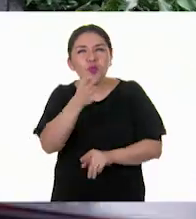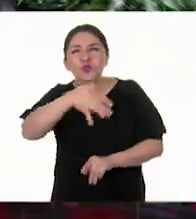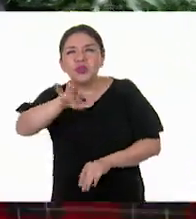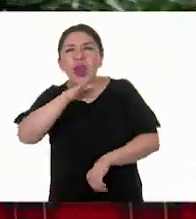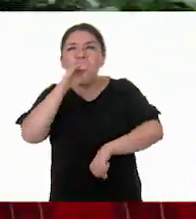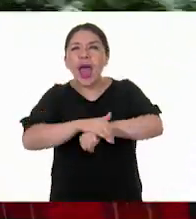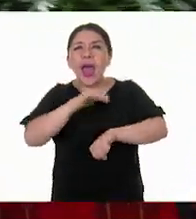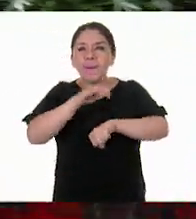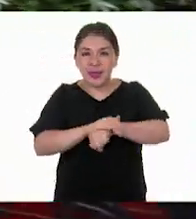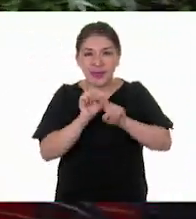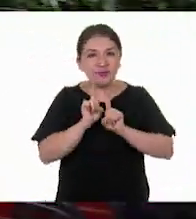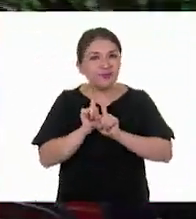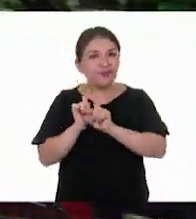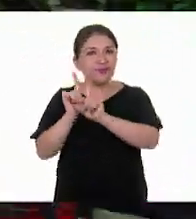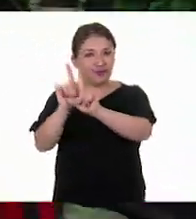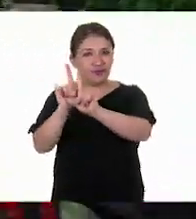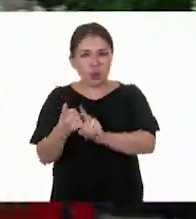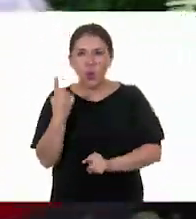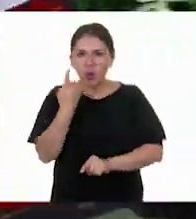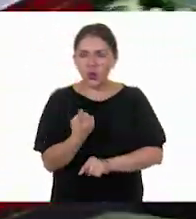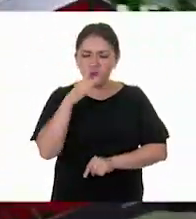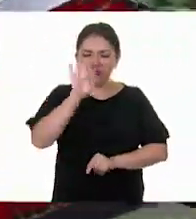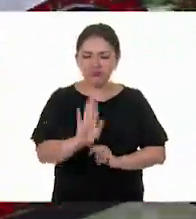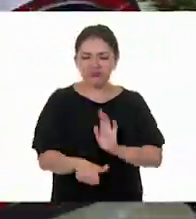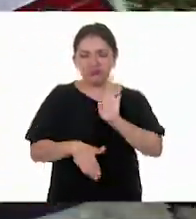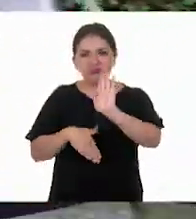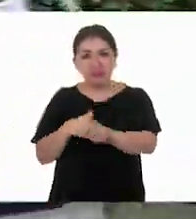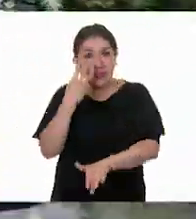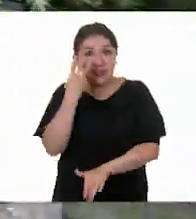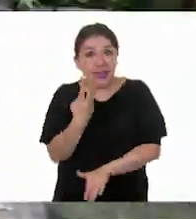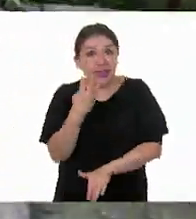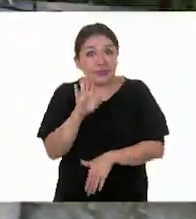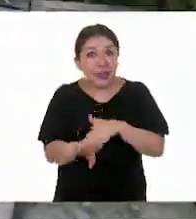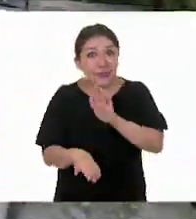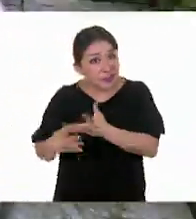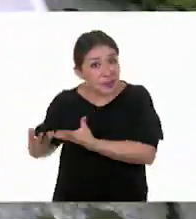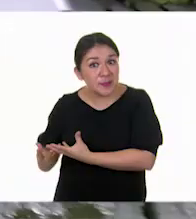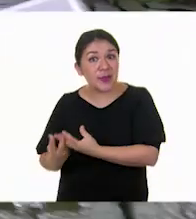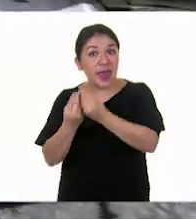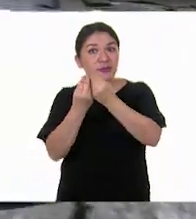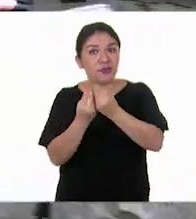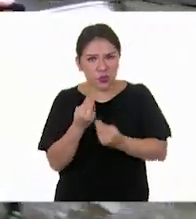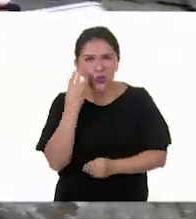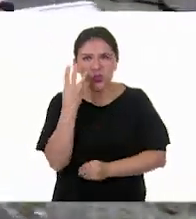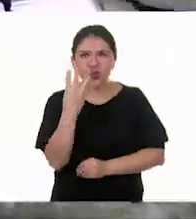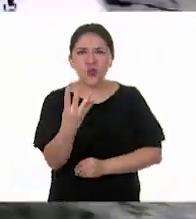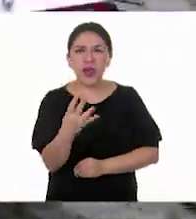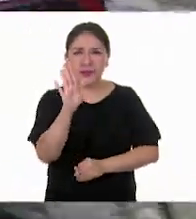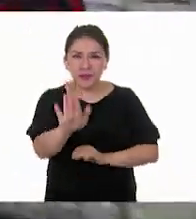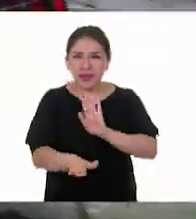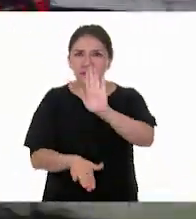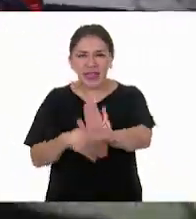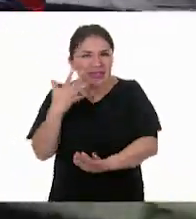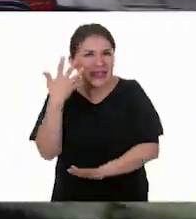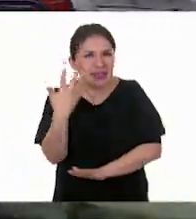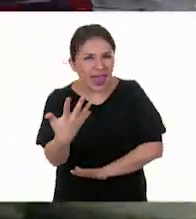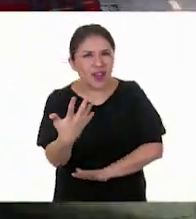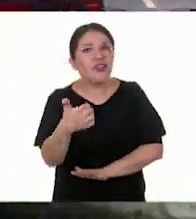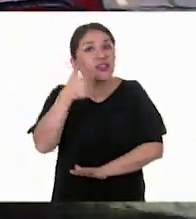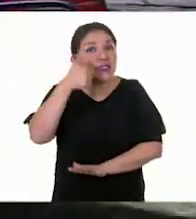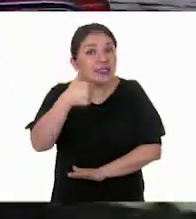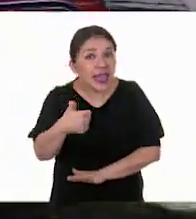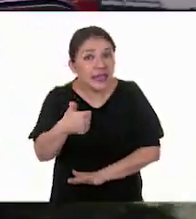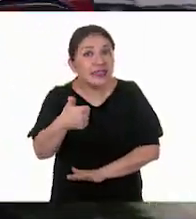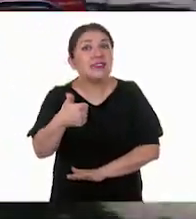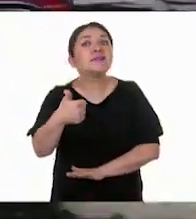amigo. Un paso, dos pasos, tres pasos, vamos. Cuatro pasos, cinco pasos,